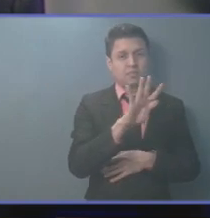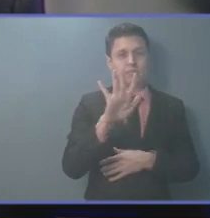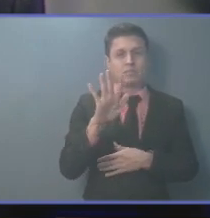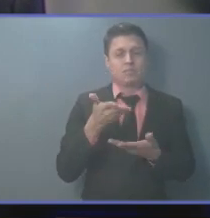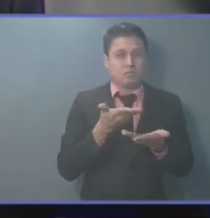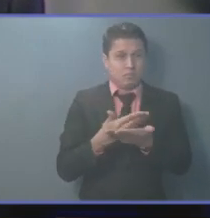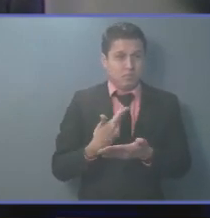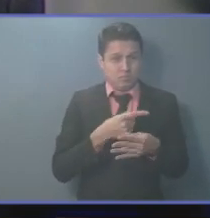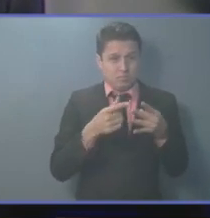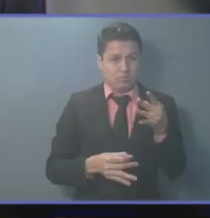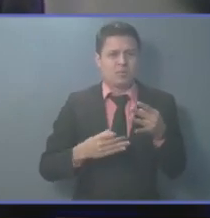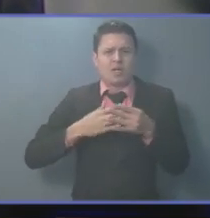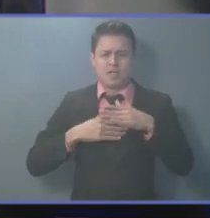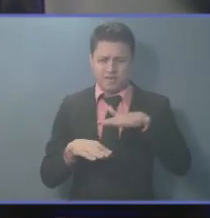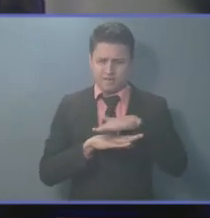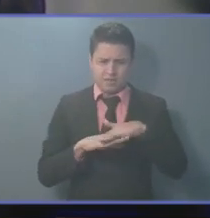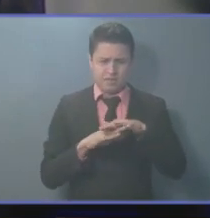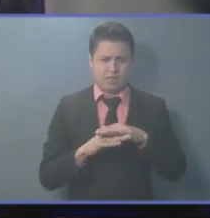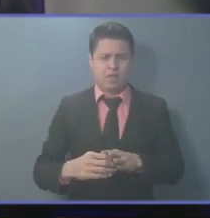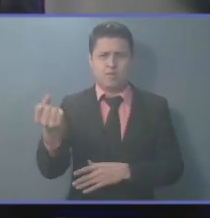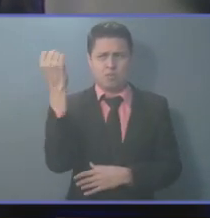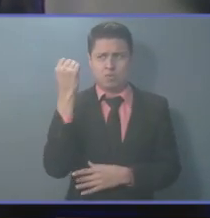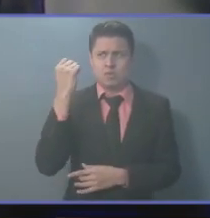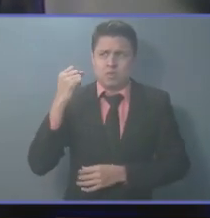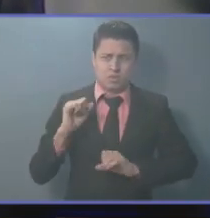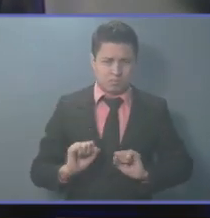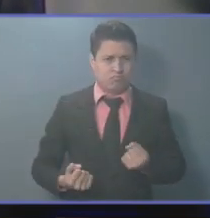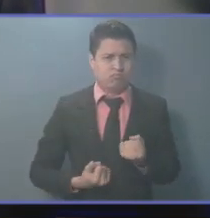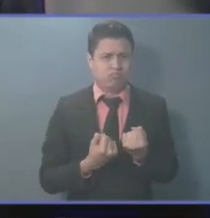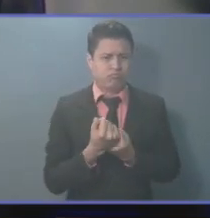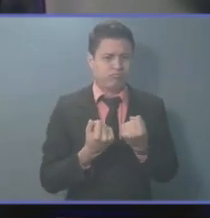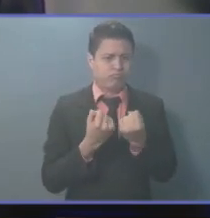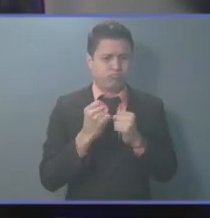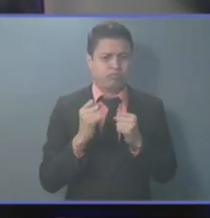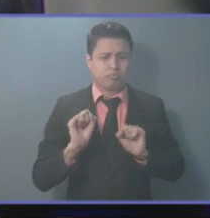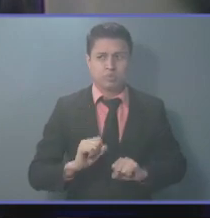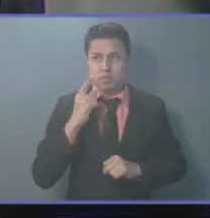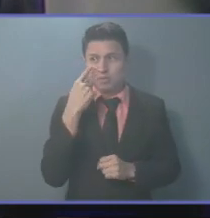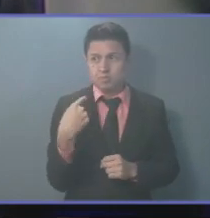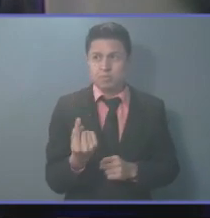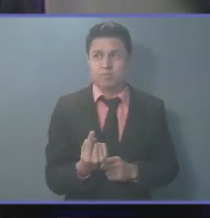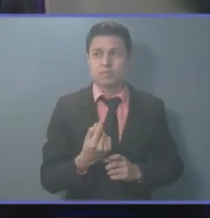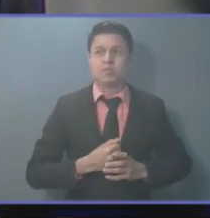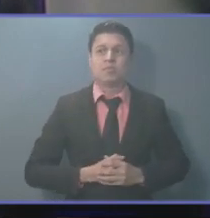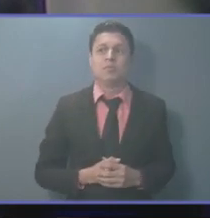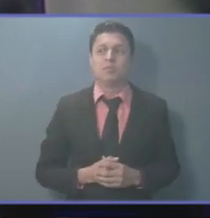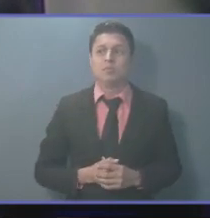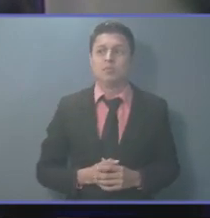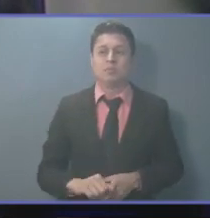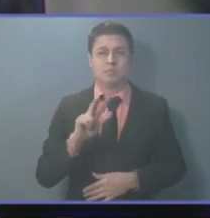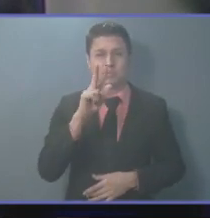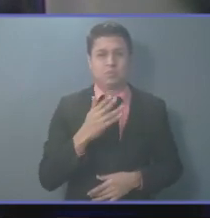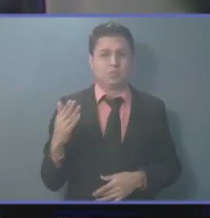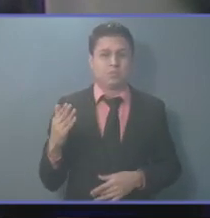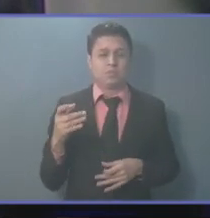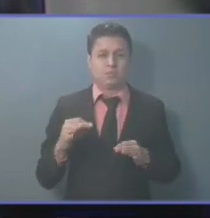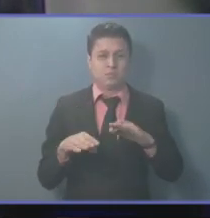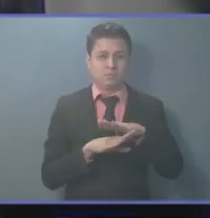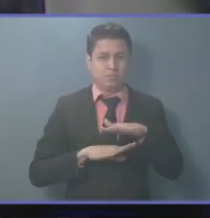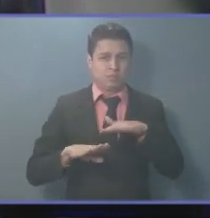645 llevaba el objeto de buscar tres cosas